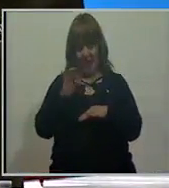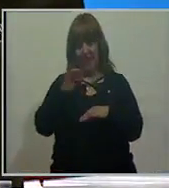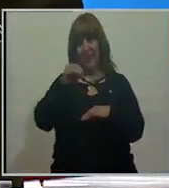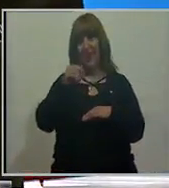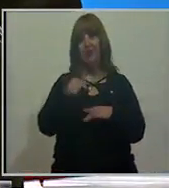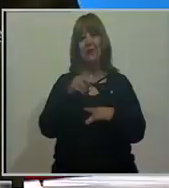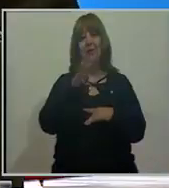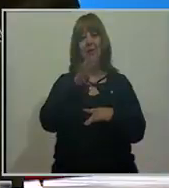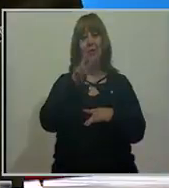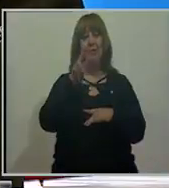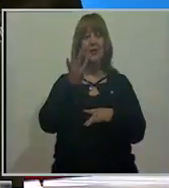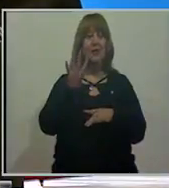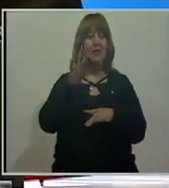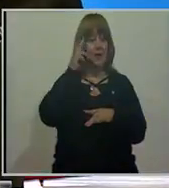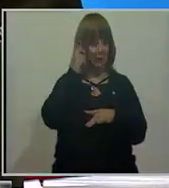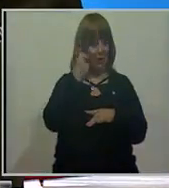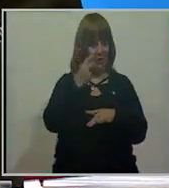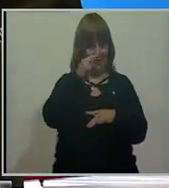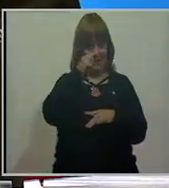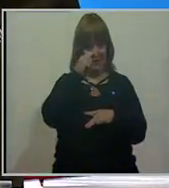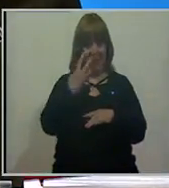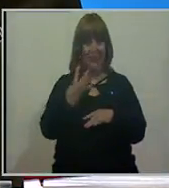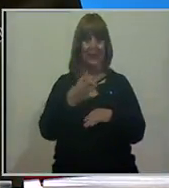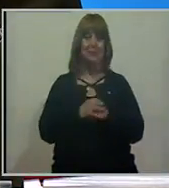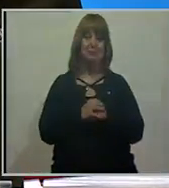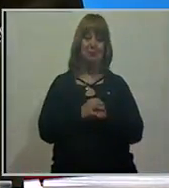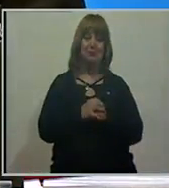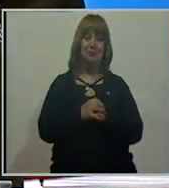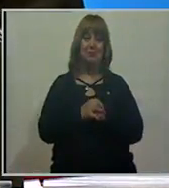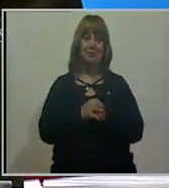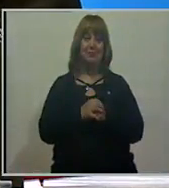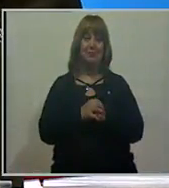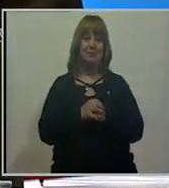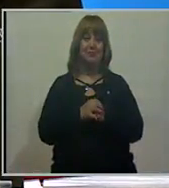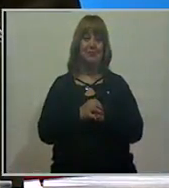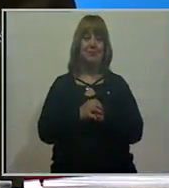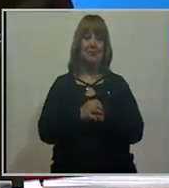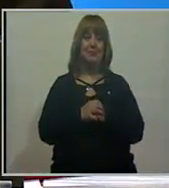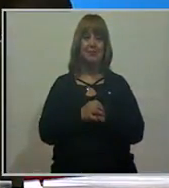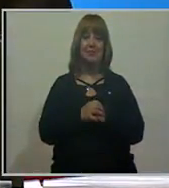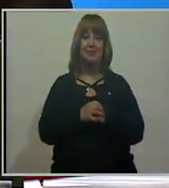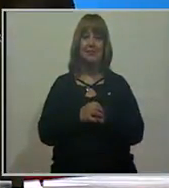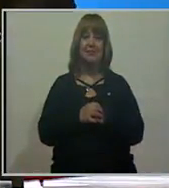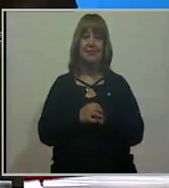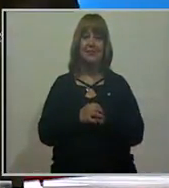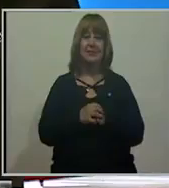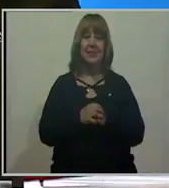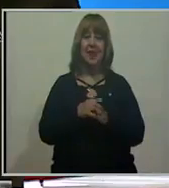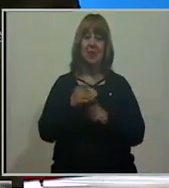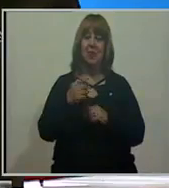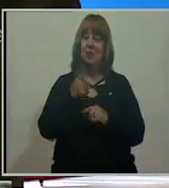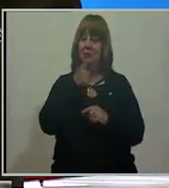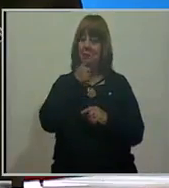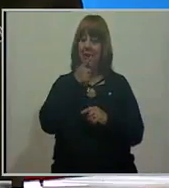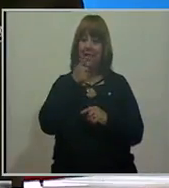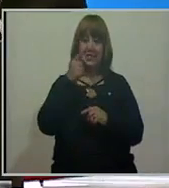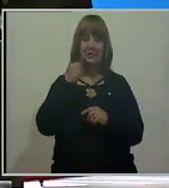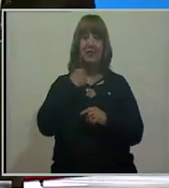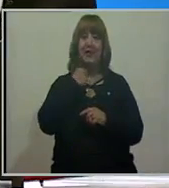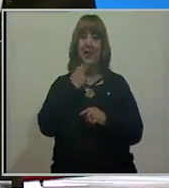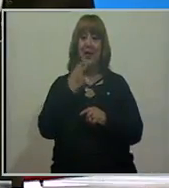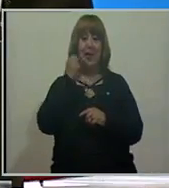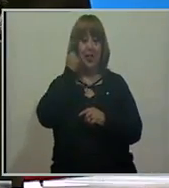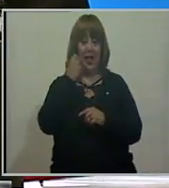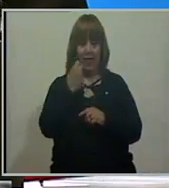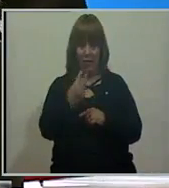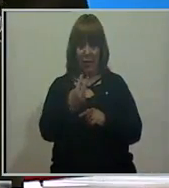teléfonos? 424-9274. ¿Apa? 424-9274. ¿Sabés que me hiciste acordar a mi hijo de 2 años? ¿Ah?